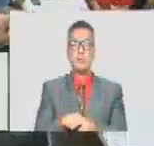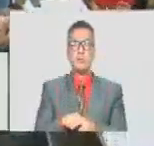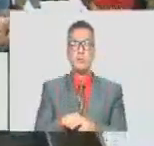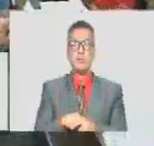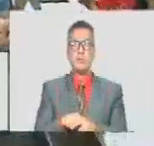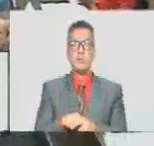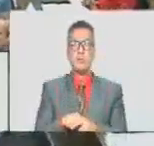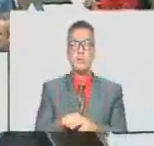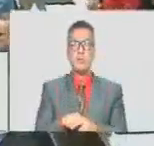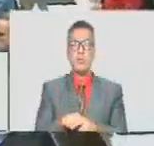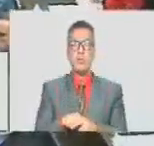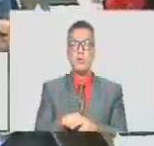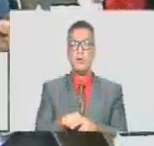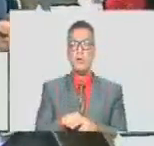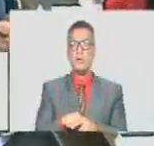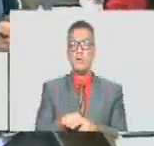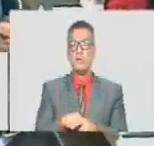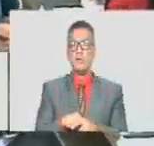que